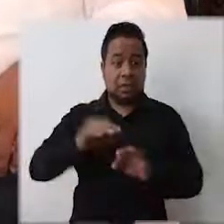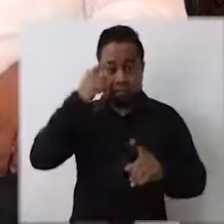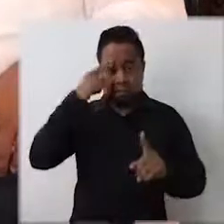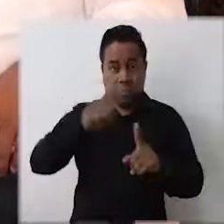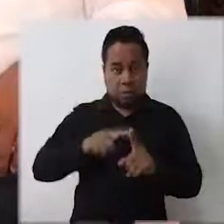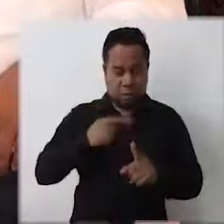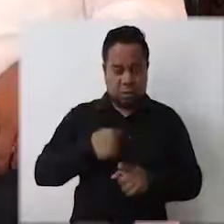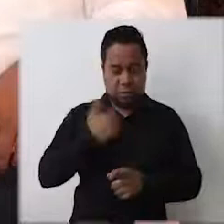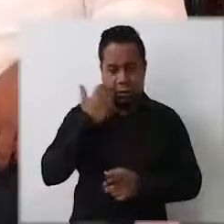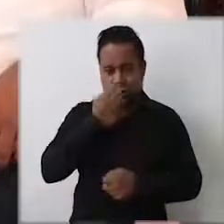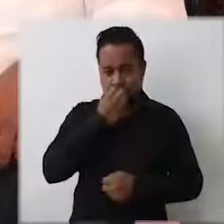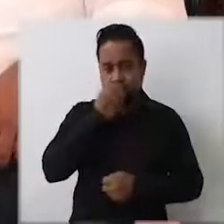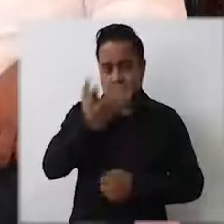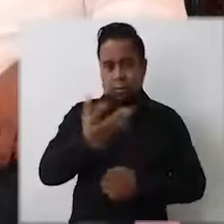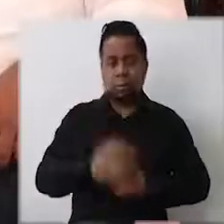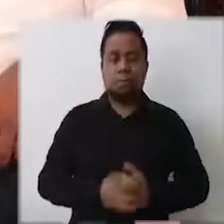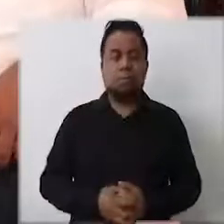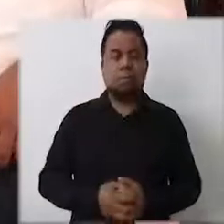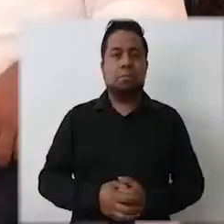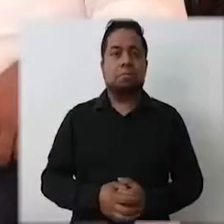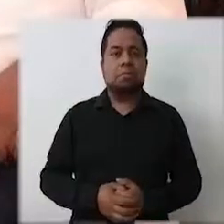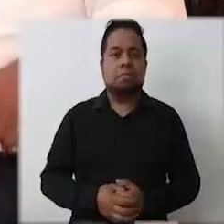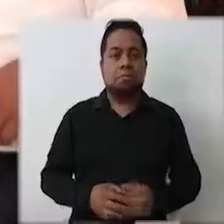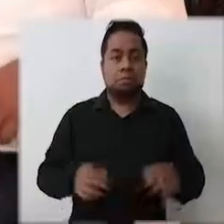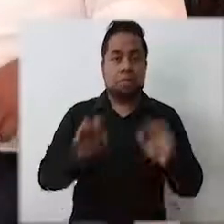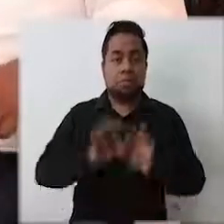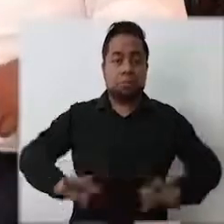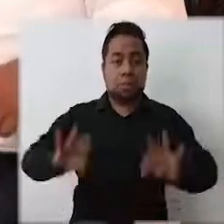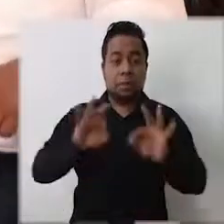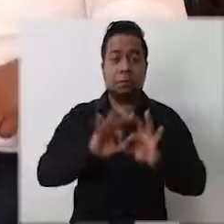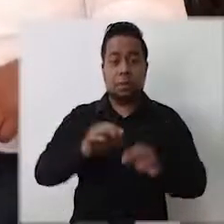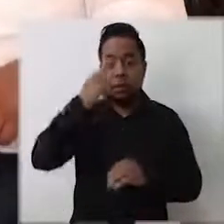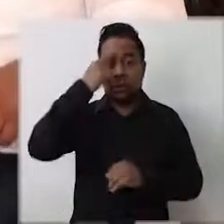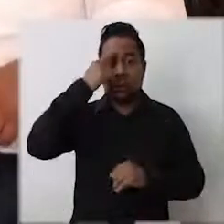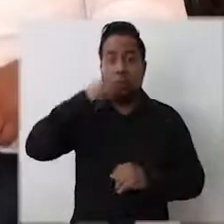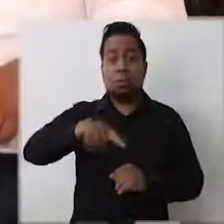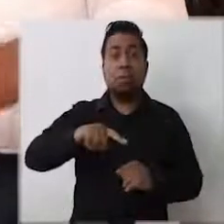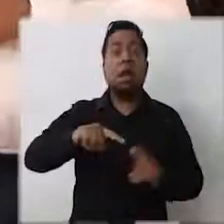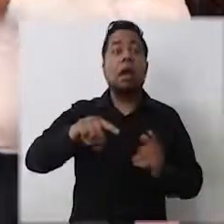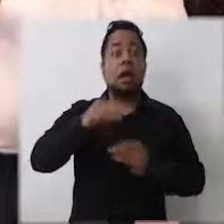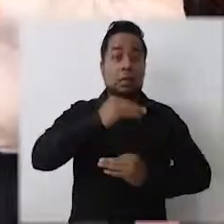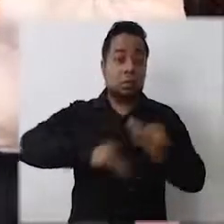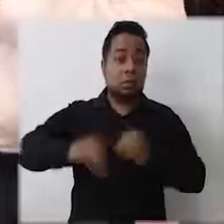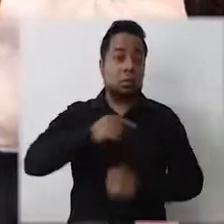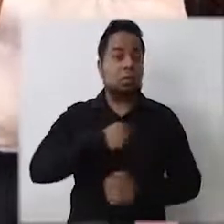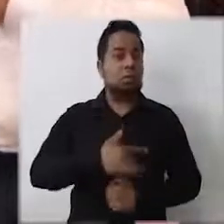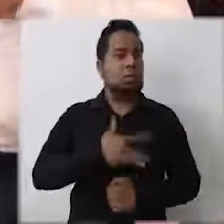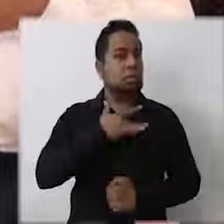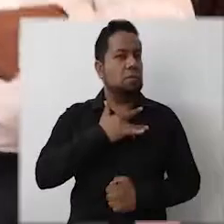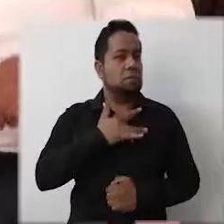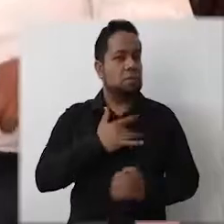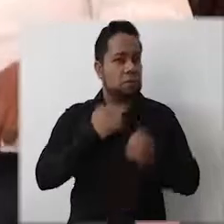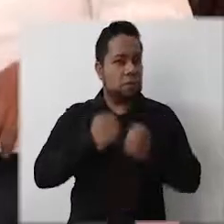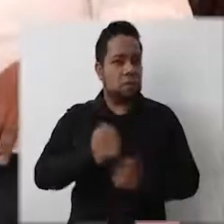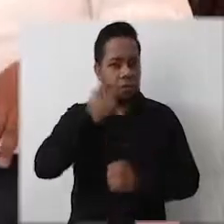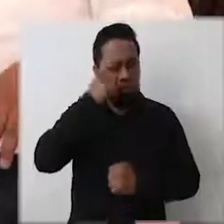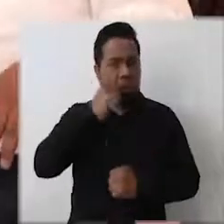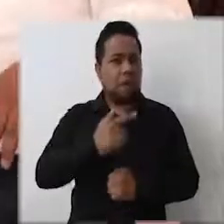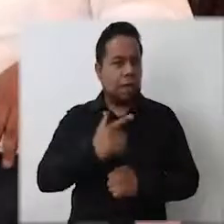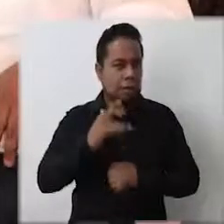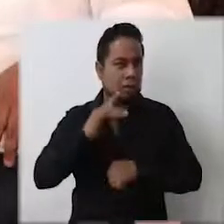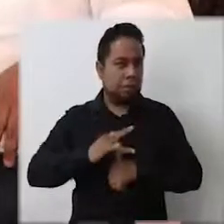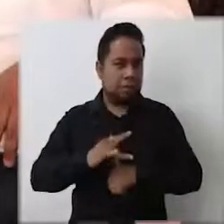comisión se disuelva por ser eventual. Por lo que ante lo expuesto y con el